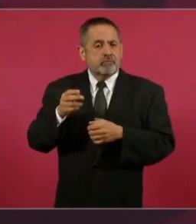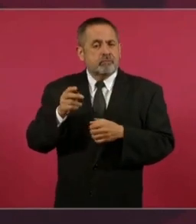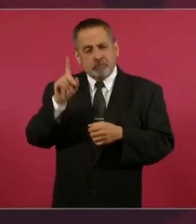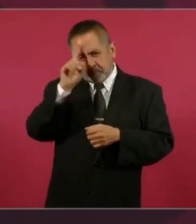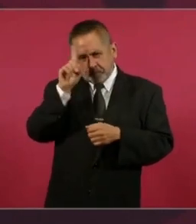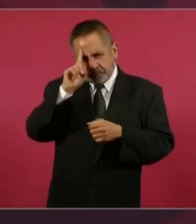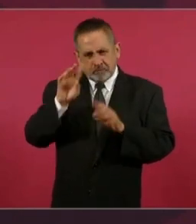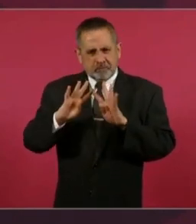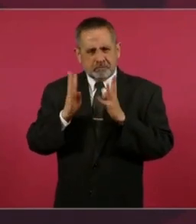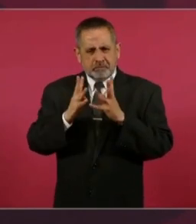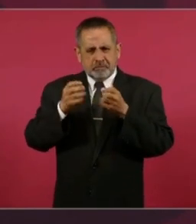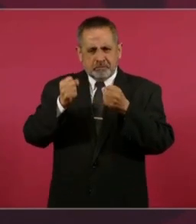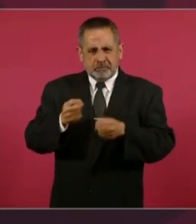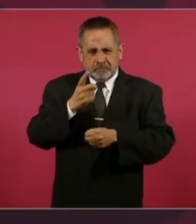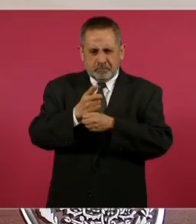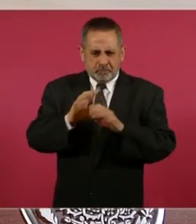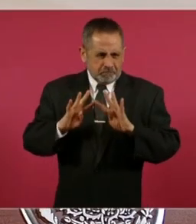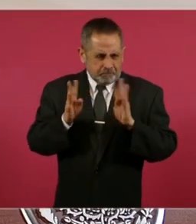ONU